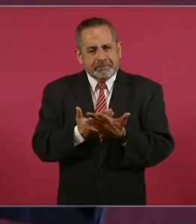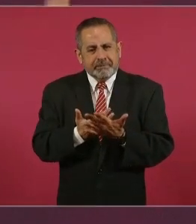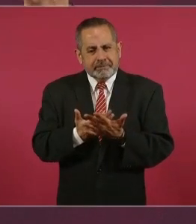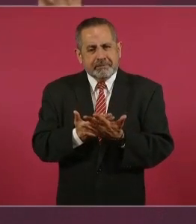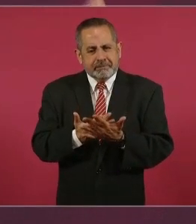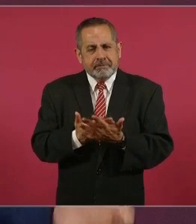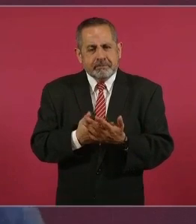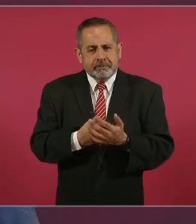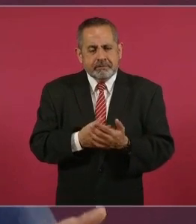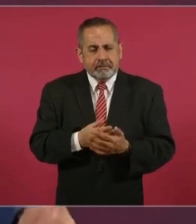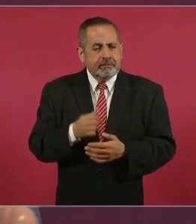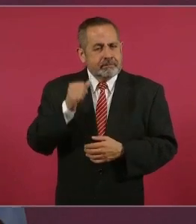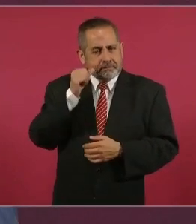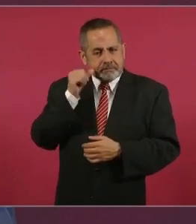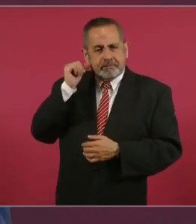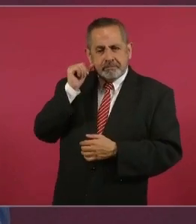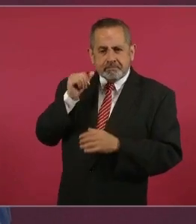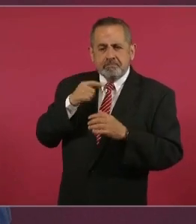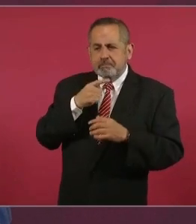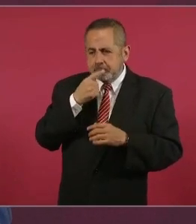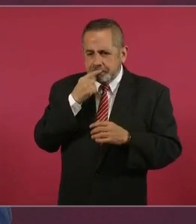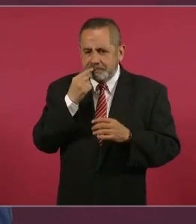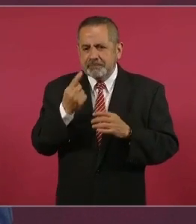Ya lo expliqué ayer,